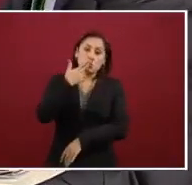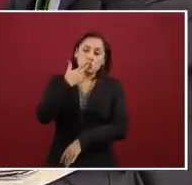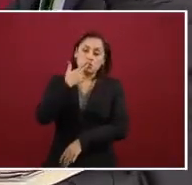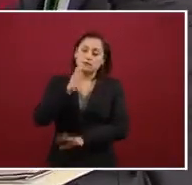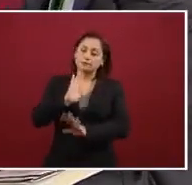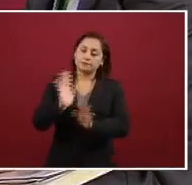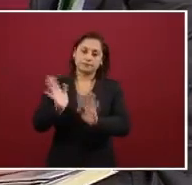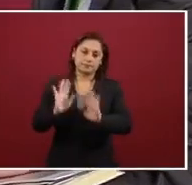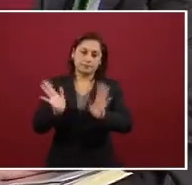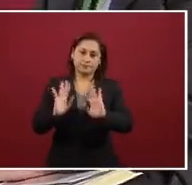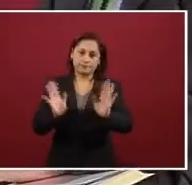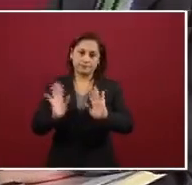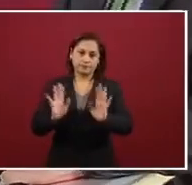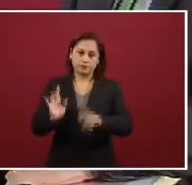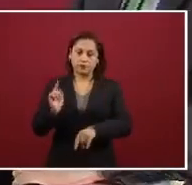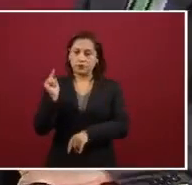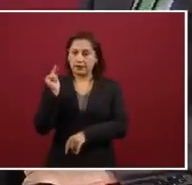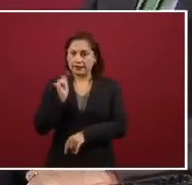ocupado,